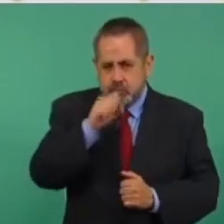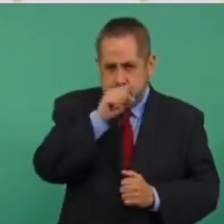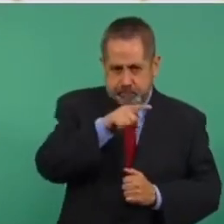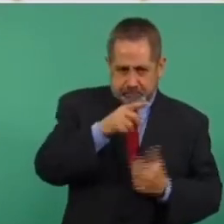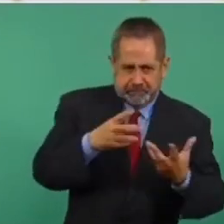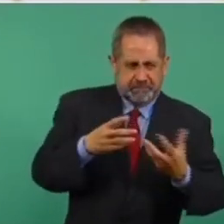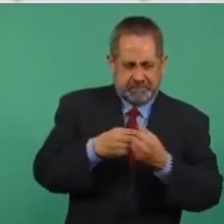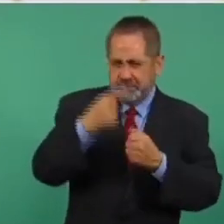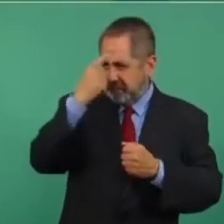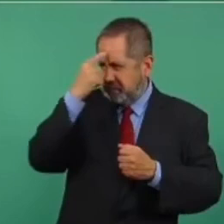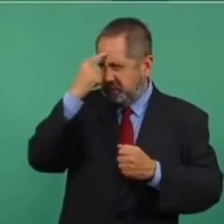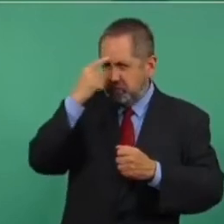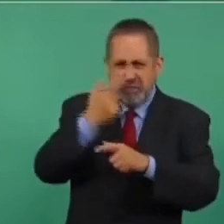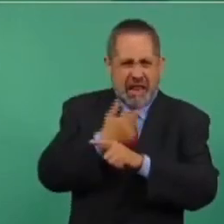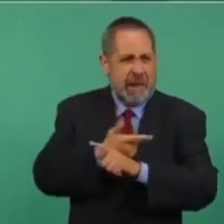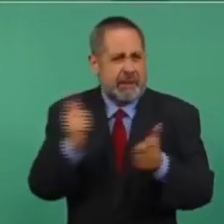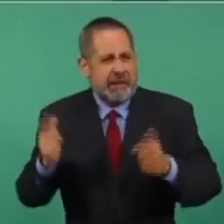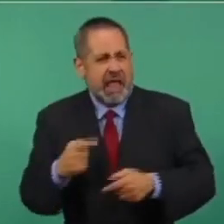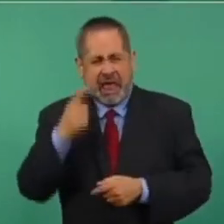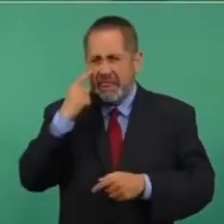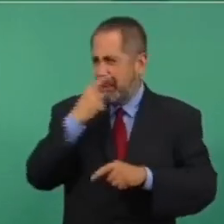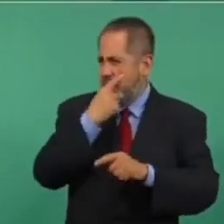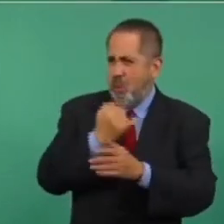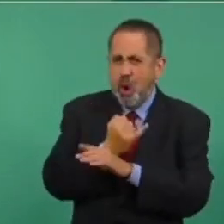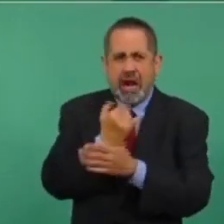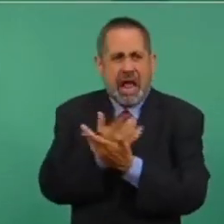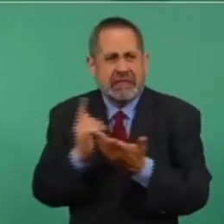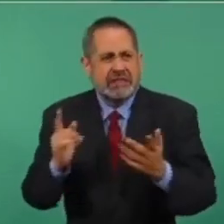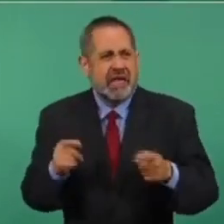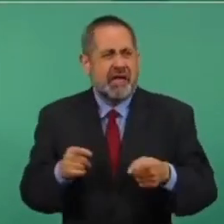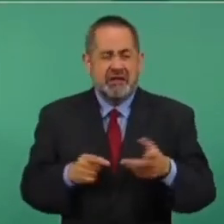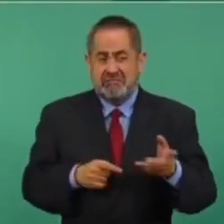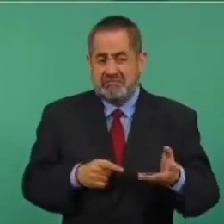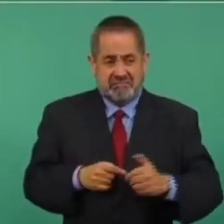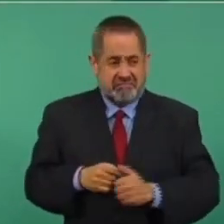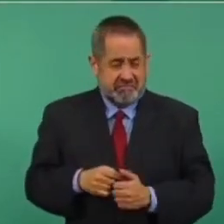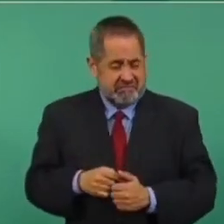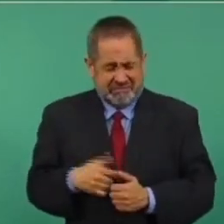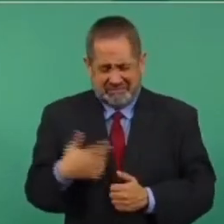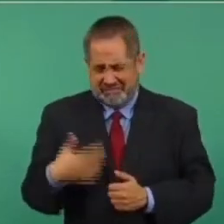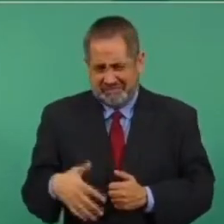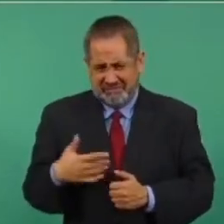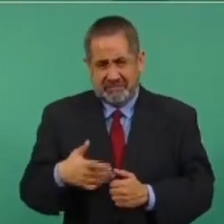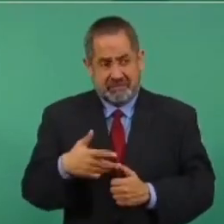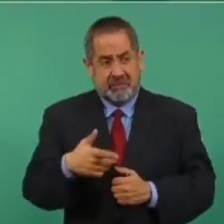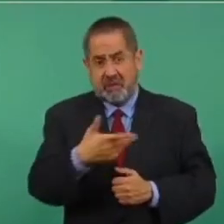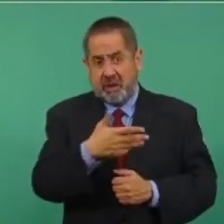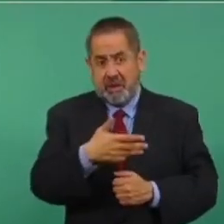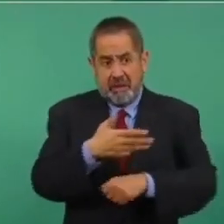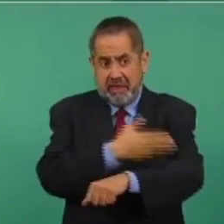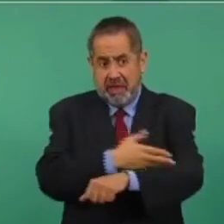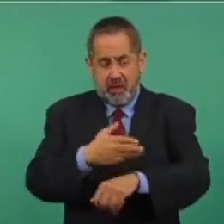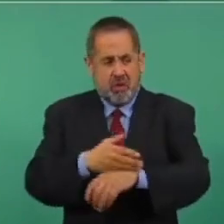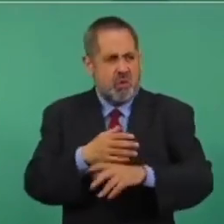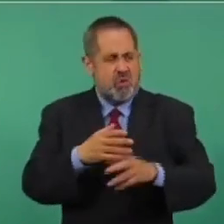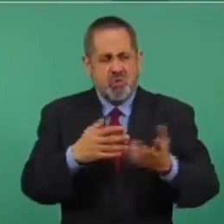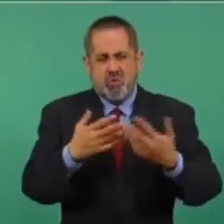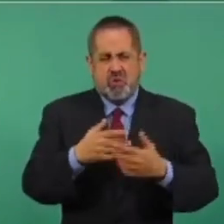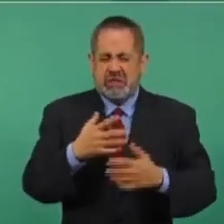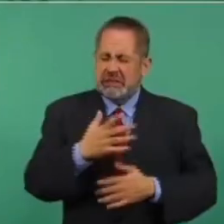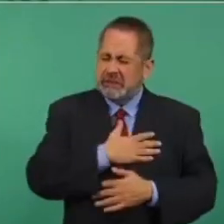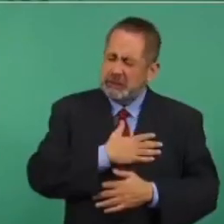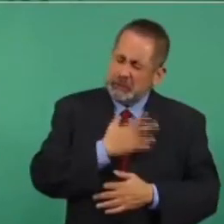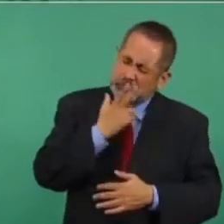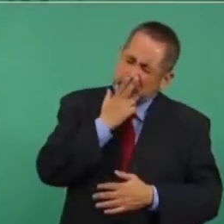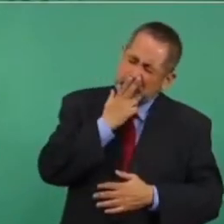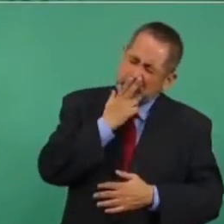partidario de las libertades, de la democracia, el presidente con más vocación